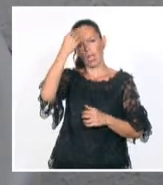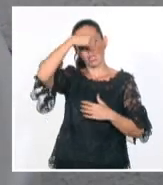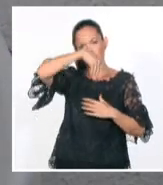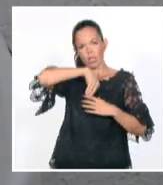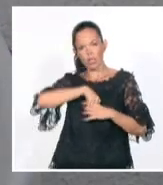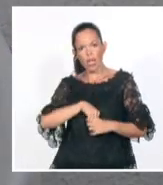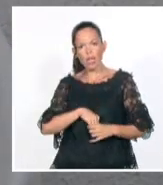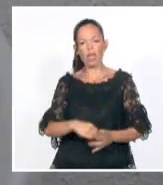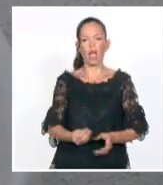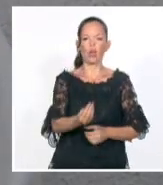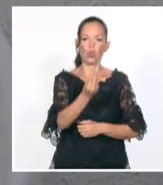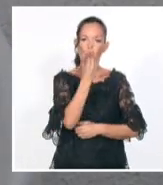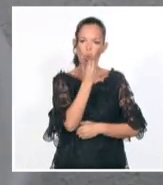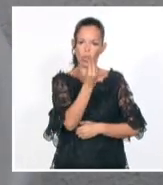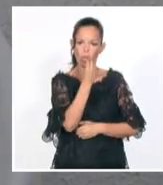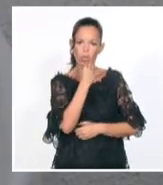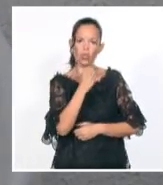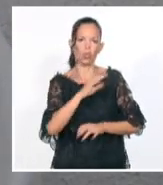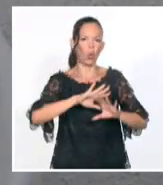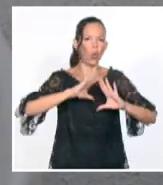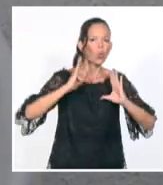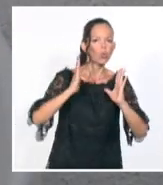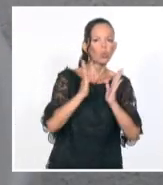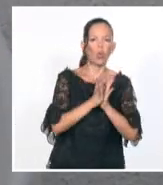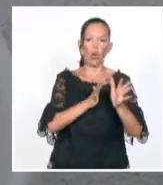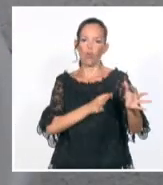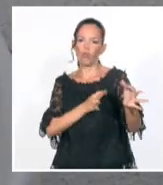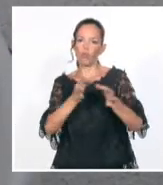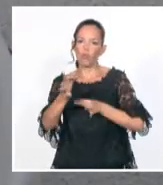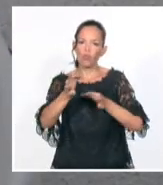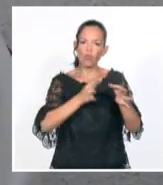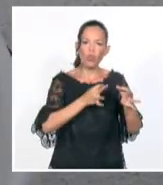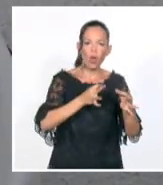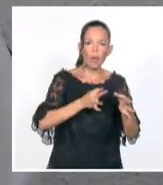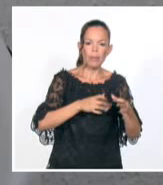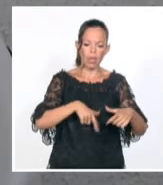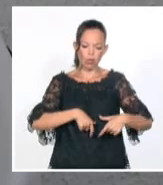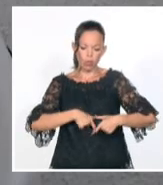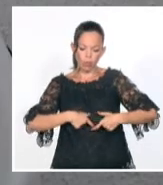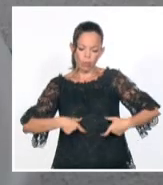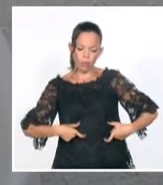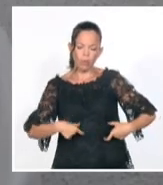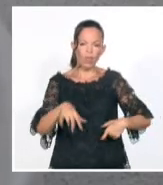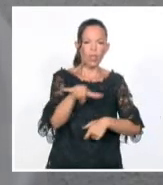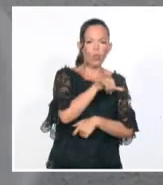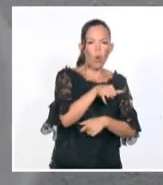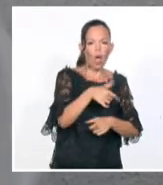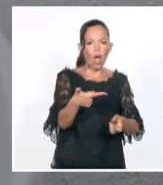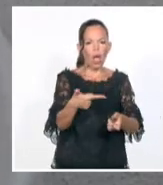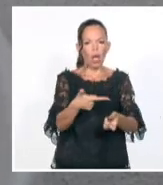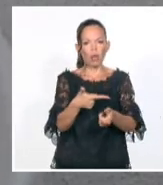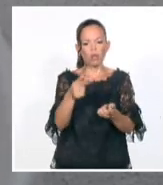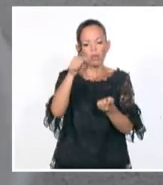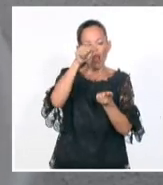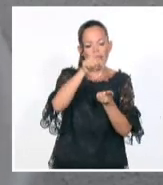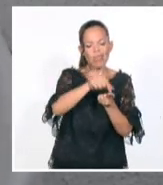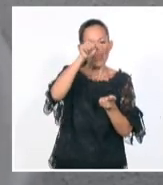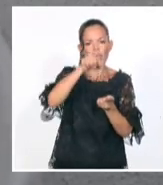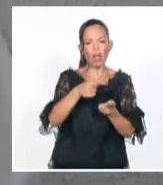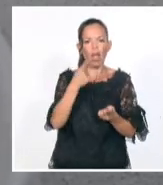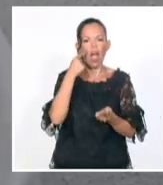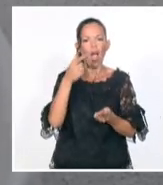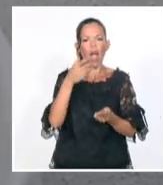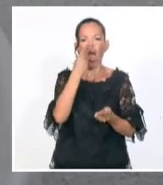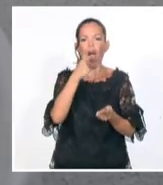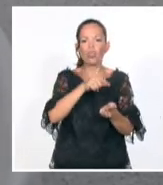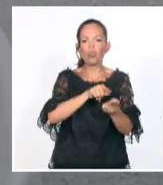endocrino metabólico, con la medición de los niveles de glicemia en sangre y, por supuesto, el cardiovascular, tensión